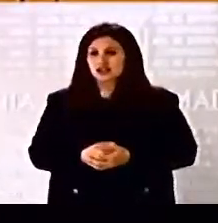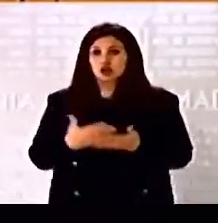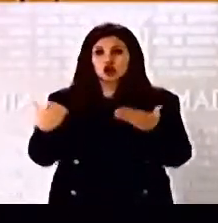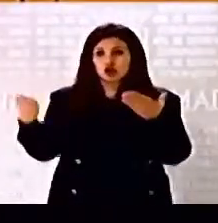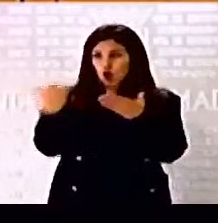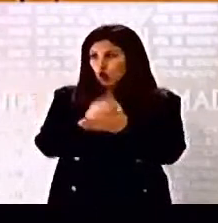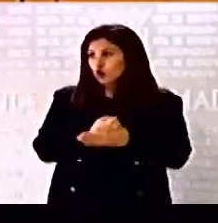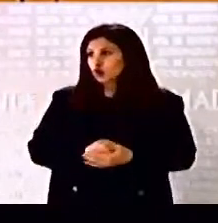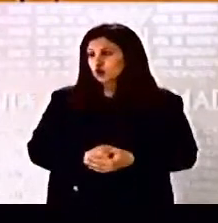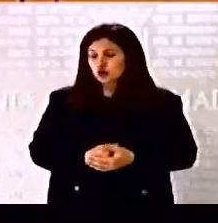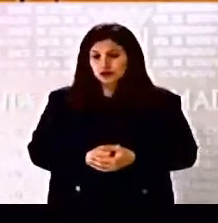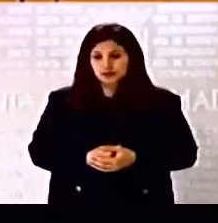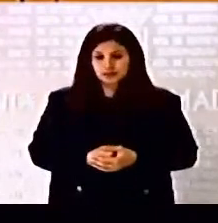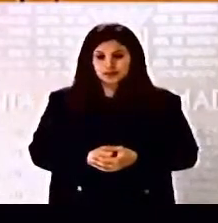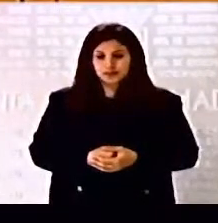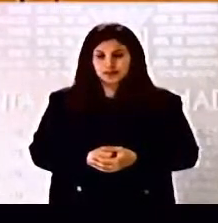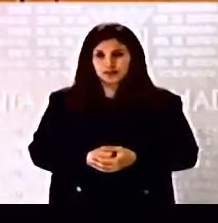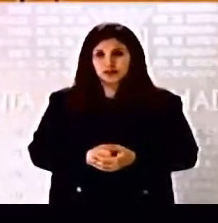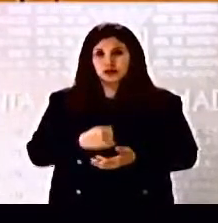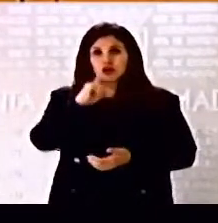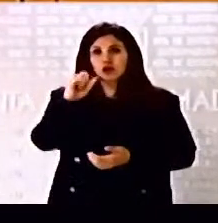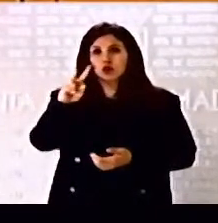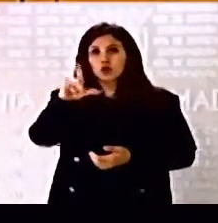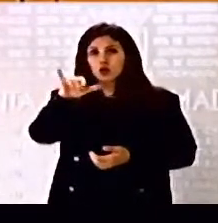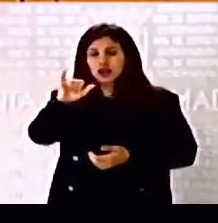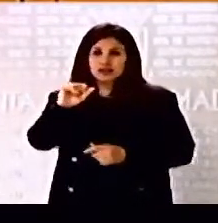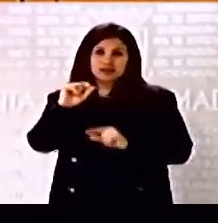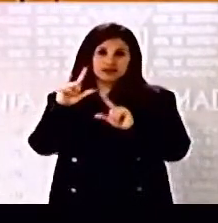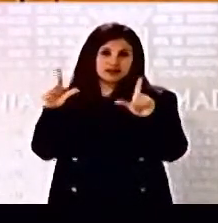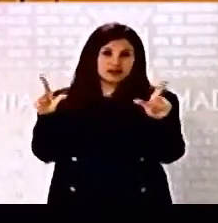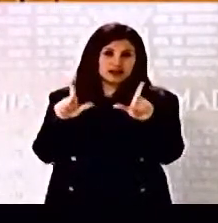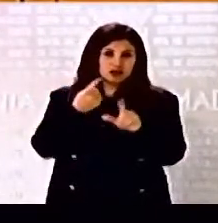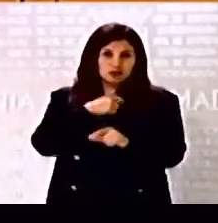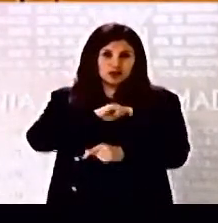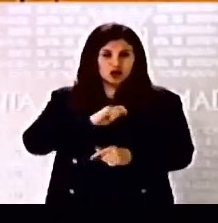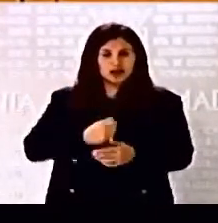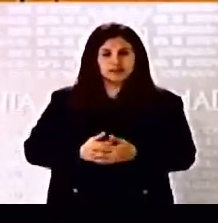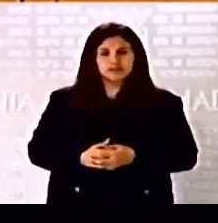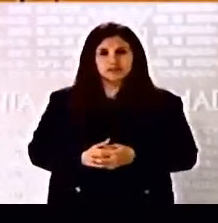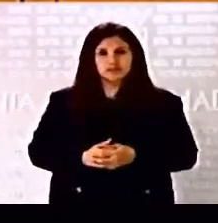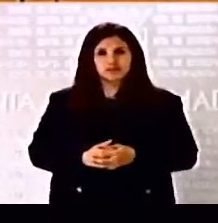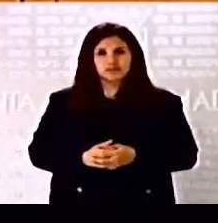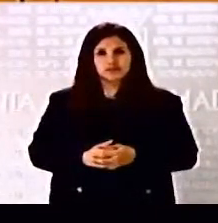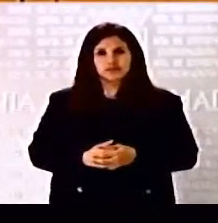todos. Julia Pecellín, de Televisión Española.